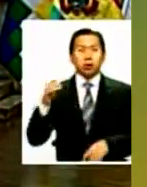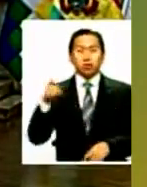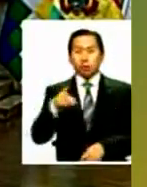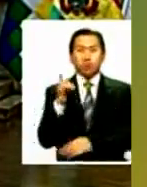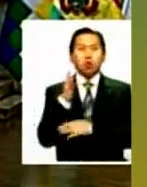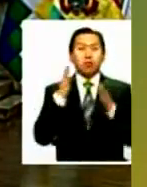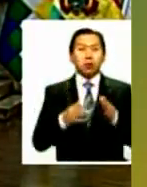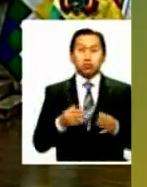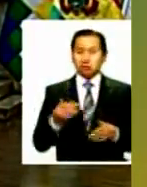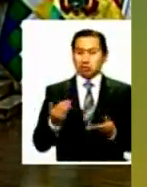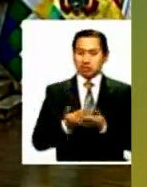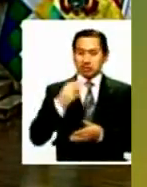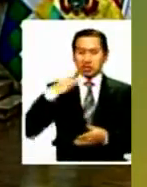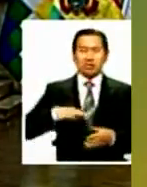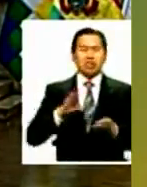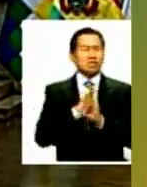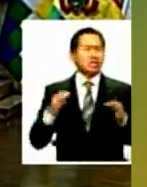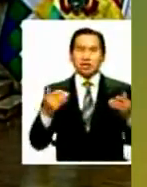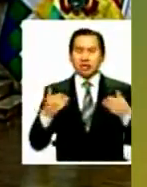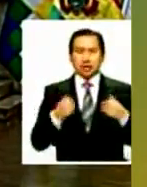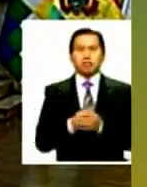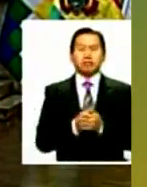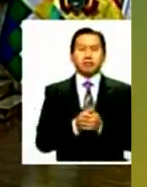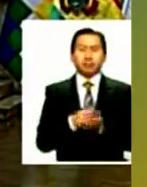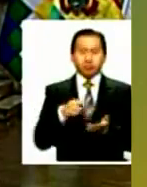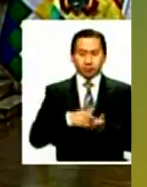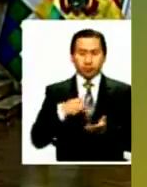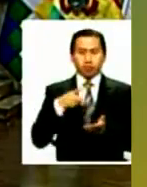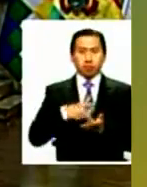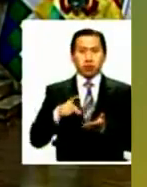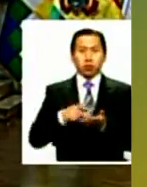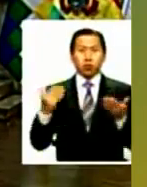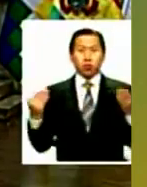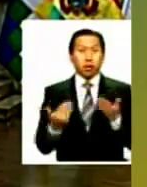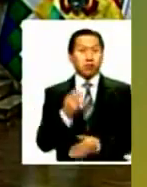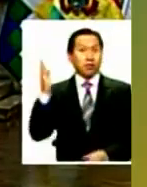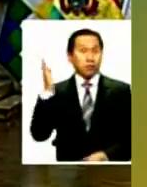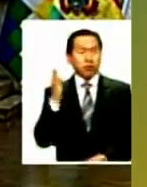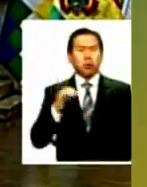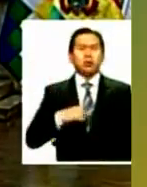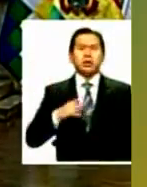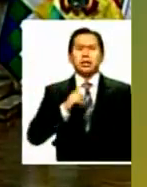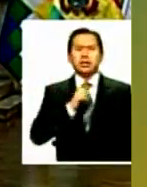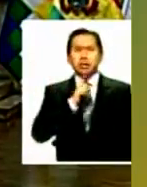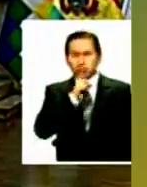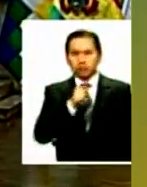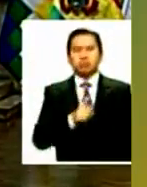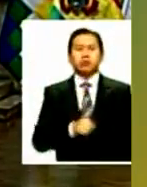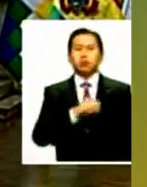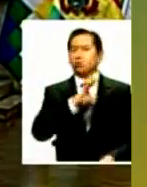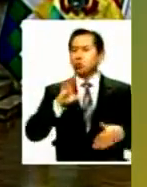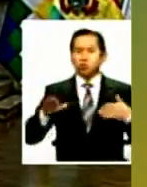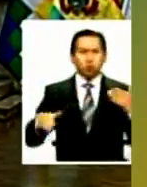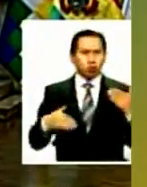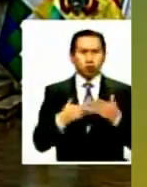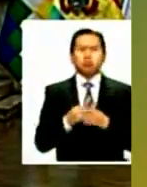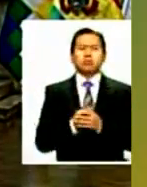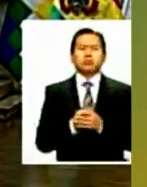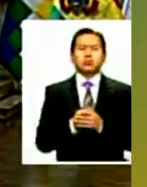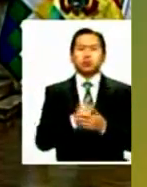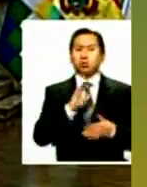las transferencias, es que se atienda la demanda. Y con esto se atiende de manera muy buena. De todas